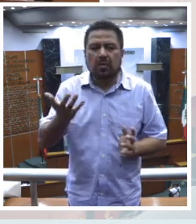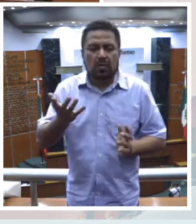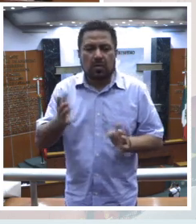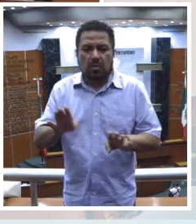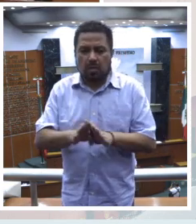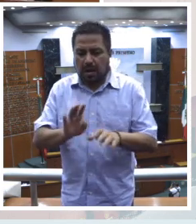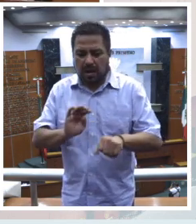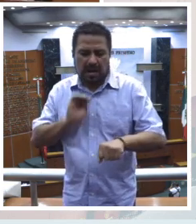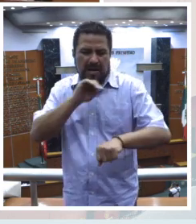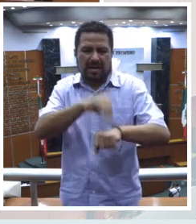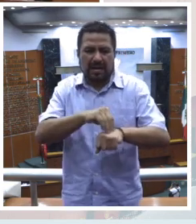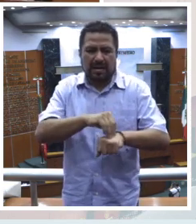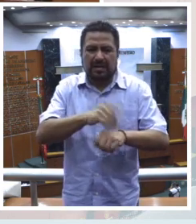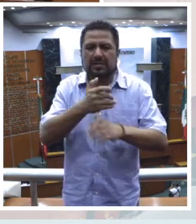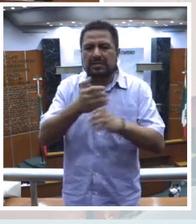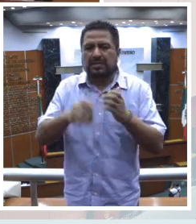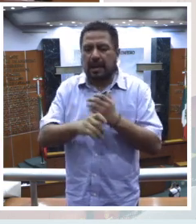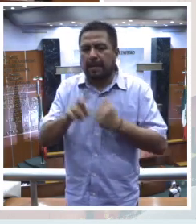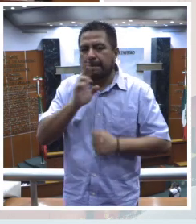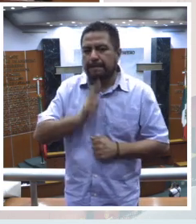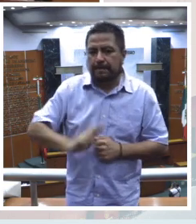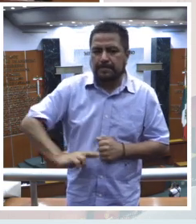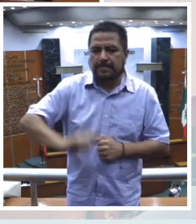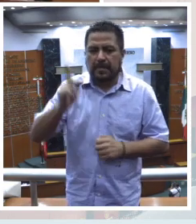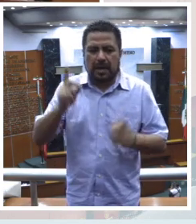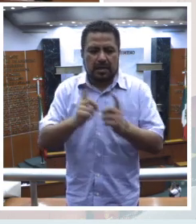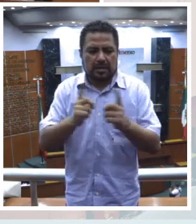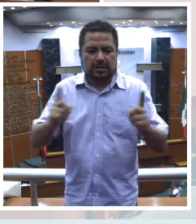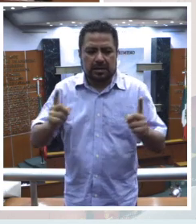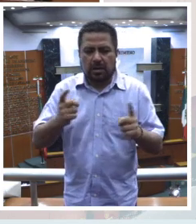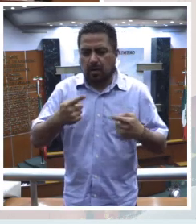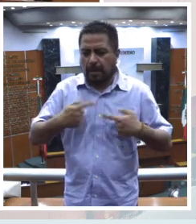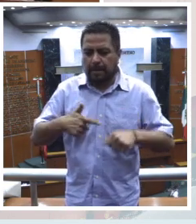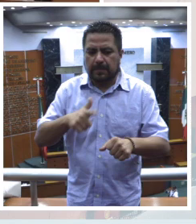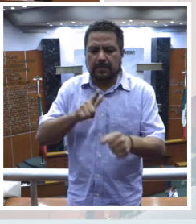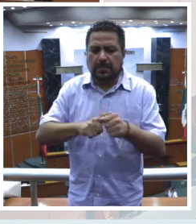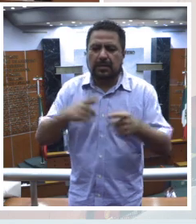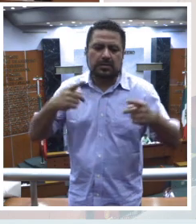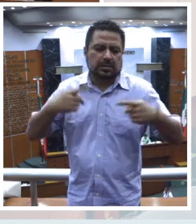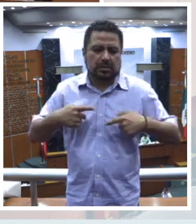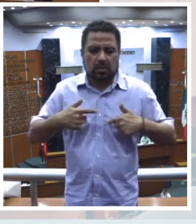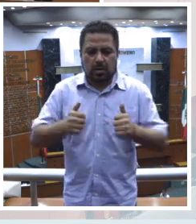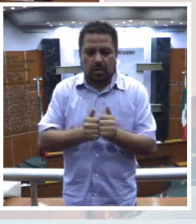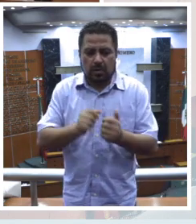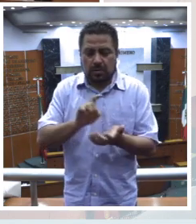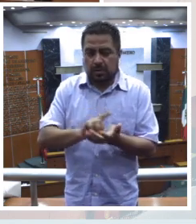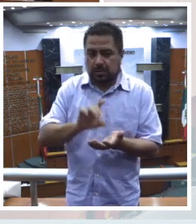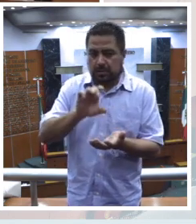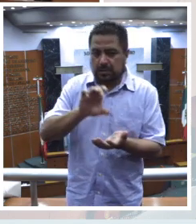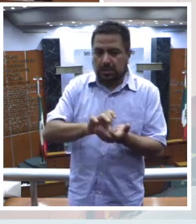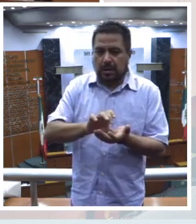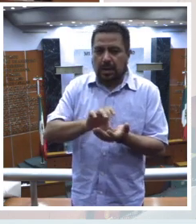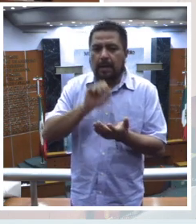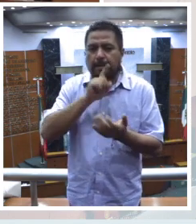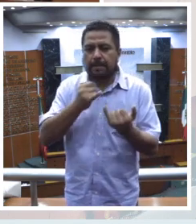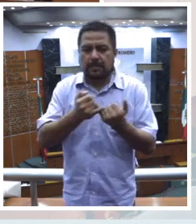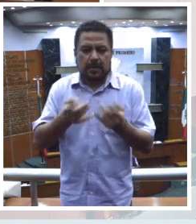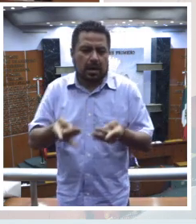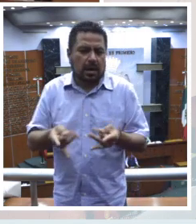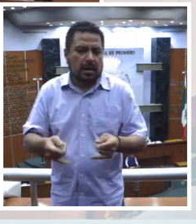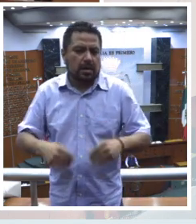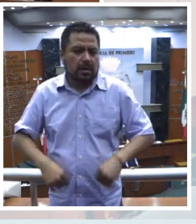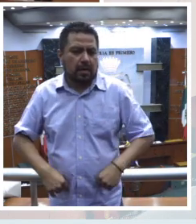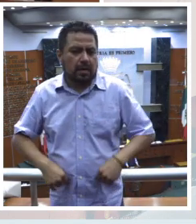generar las condiciones que permitan mejorar el desarrollo personal de las personas con discapacidad y su calidad de vida,